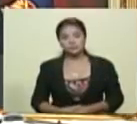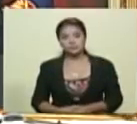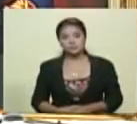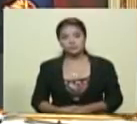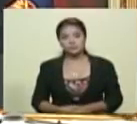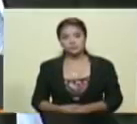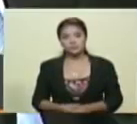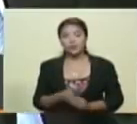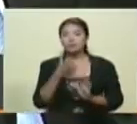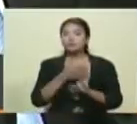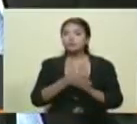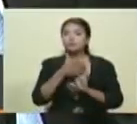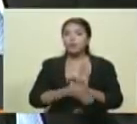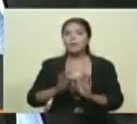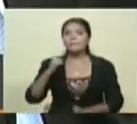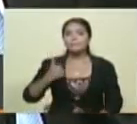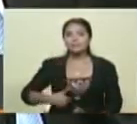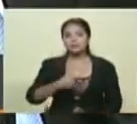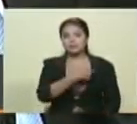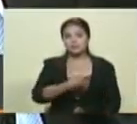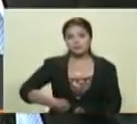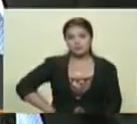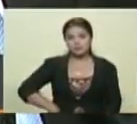sobre Mauricio Macri.